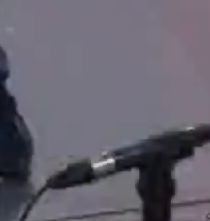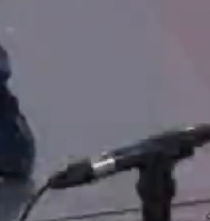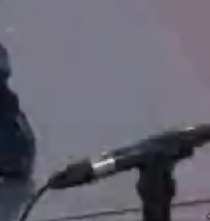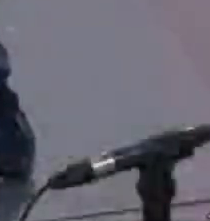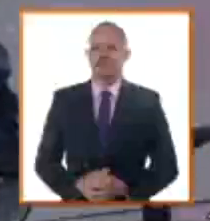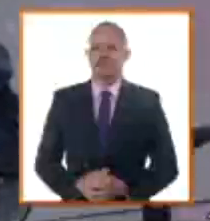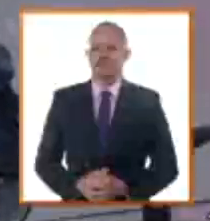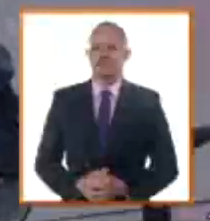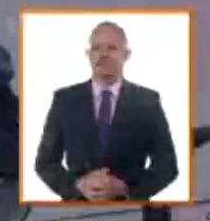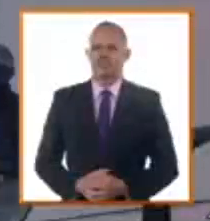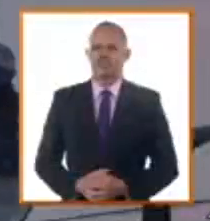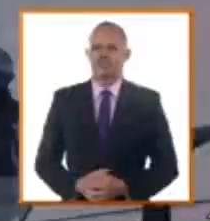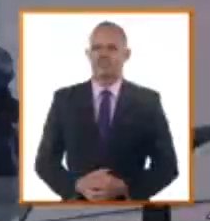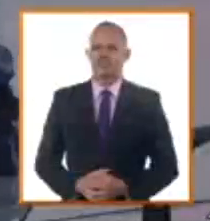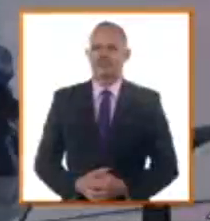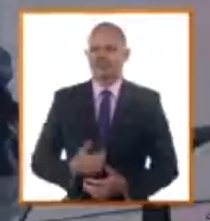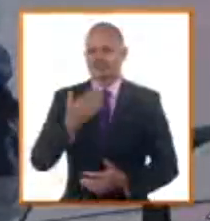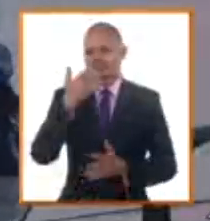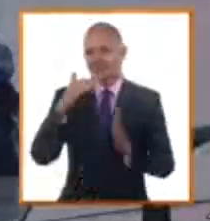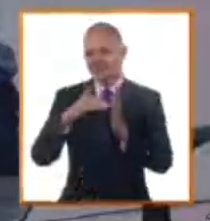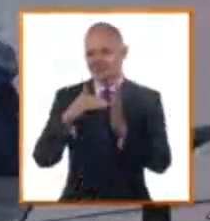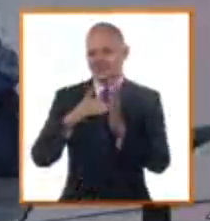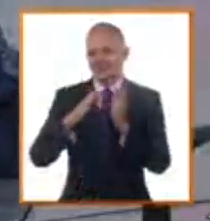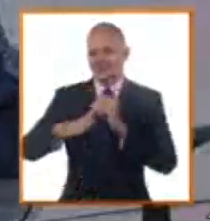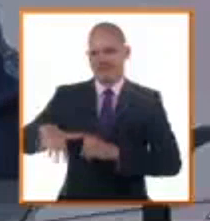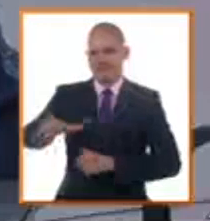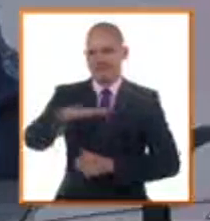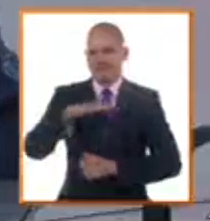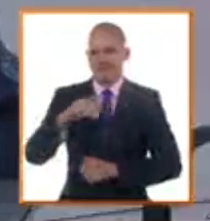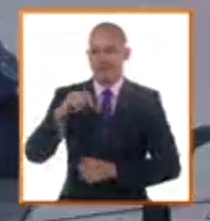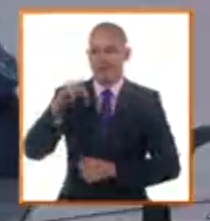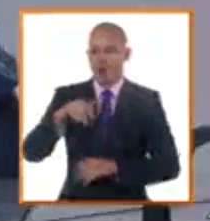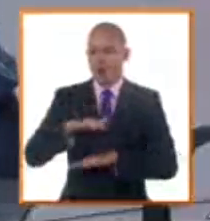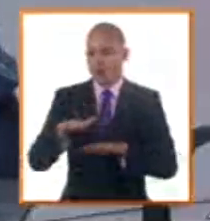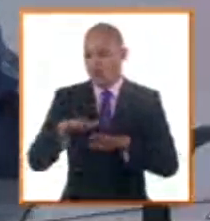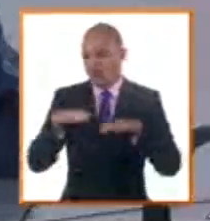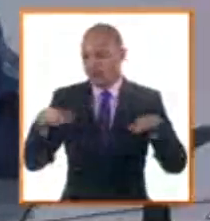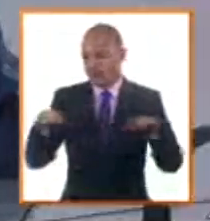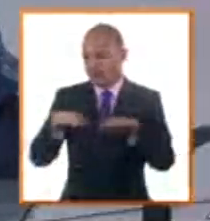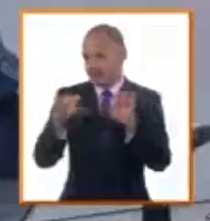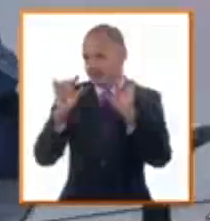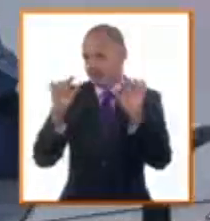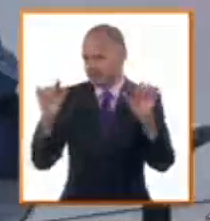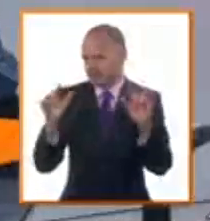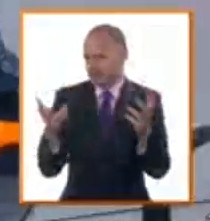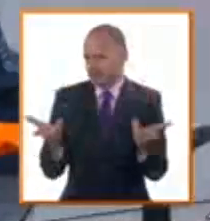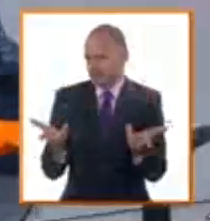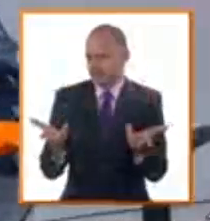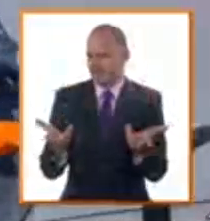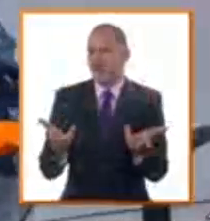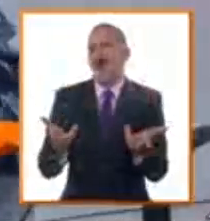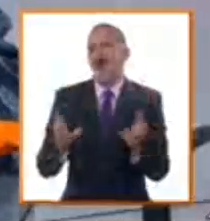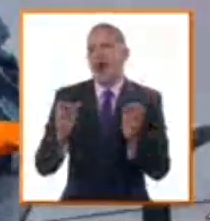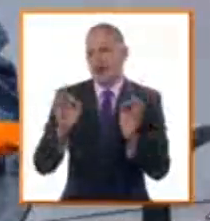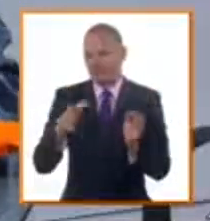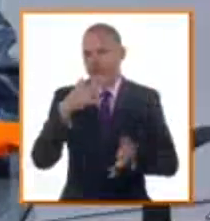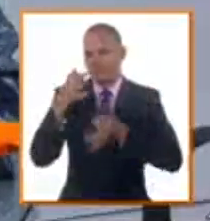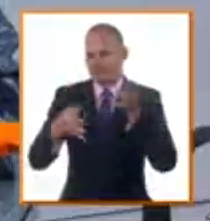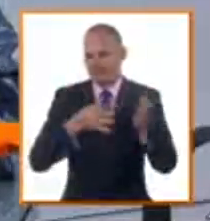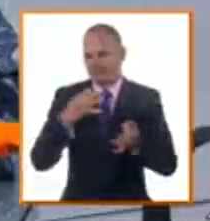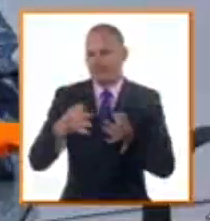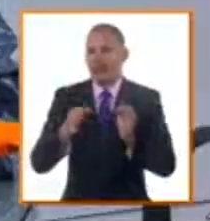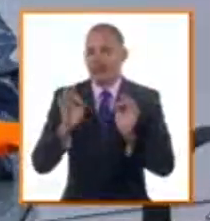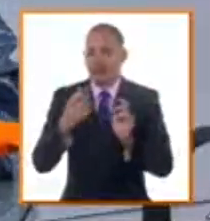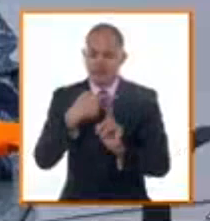Muy buenas tardes, estimados televidentes y radioyentes. Nuestra mesa redonda hoy se consagrará a hacer un repaso de